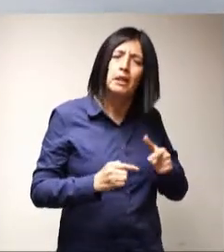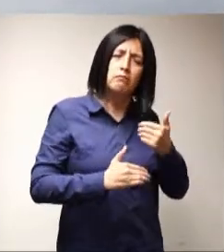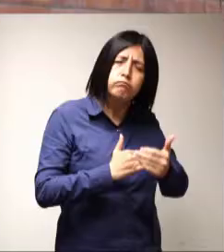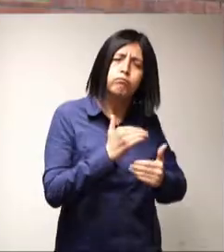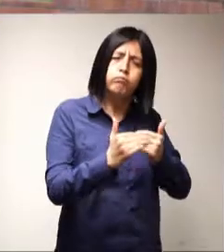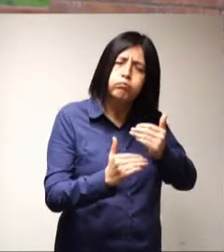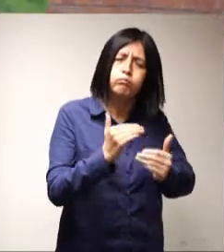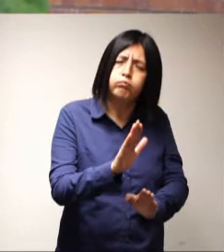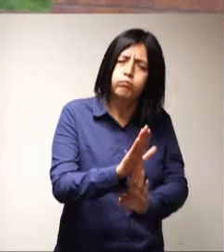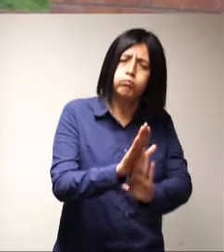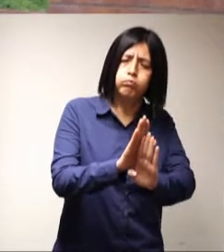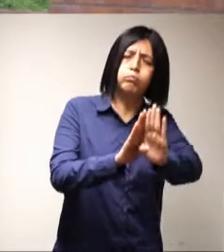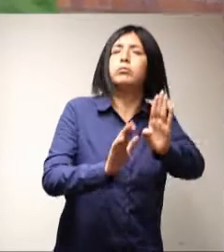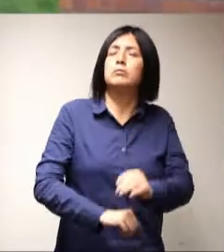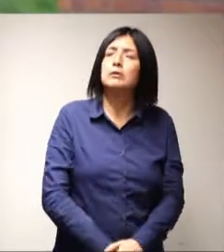Para seguir adelante